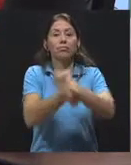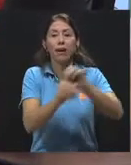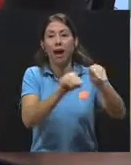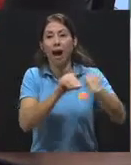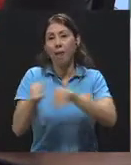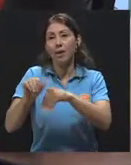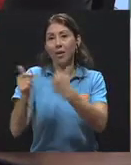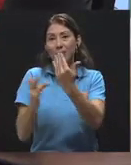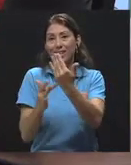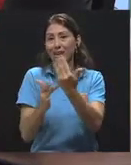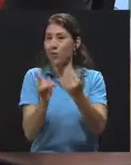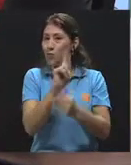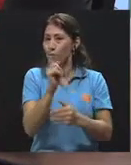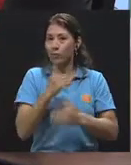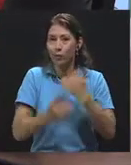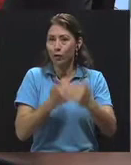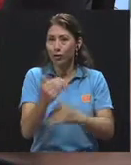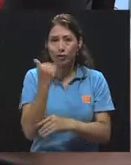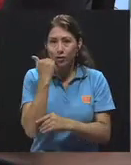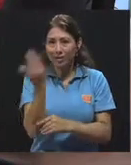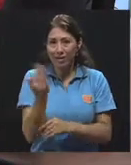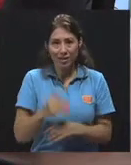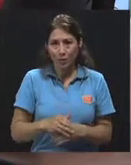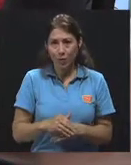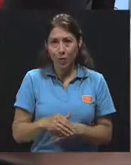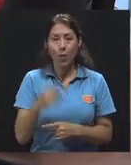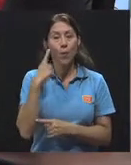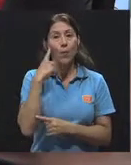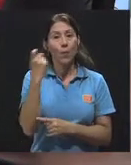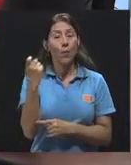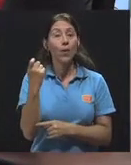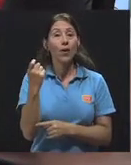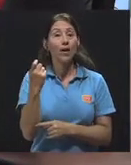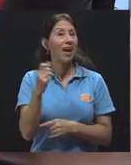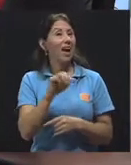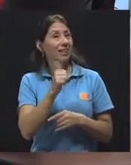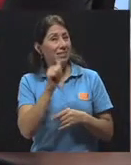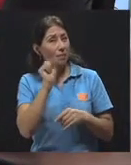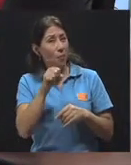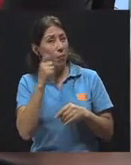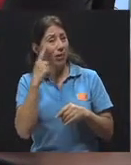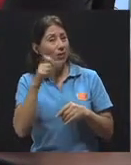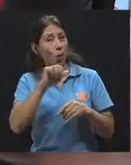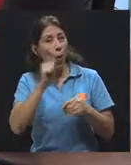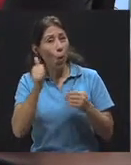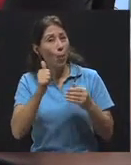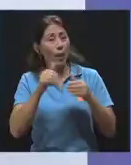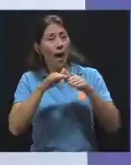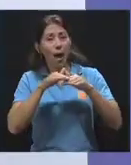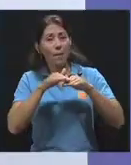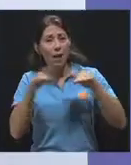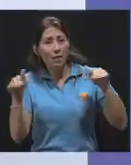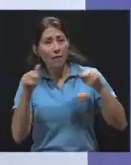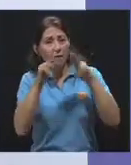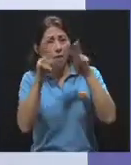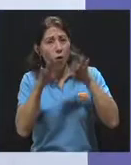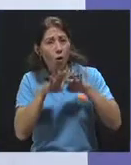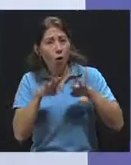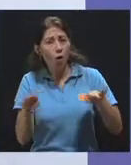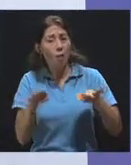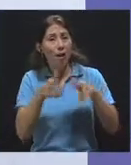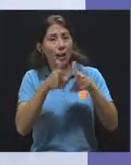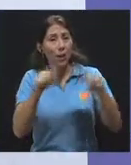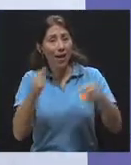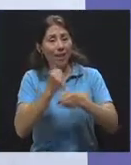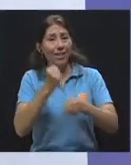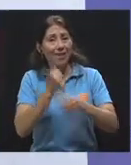migrar no es un proceso como sencillo. Claro. Porque, y más cuando tenés como una... Es otra plataforma, es otro lenguaje. Es un flujo además de